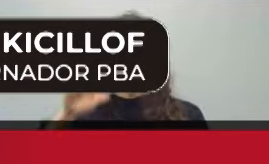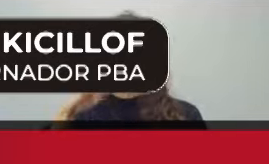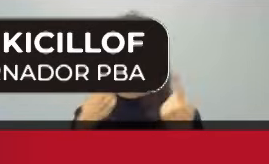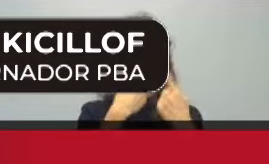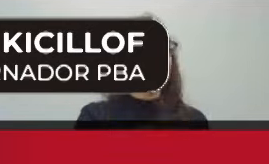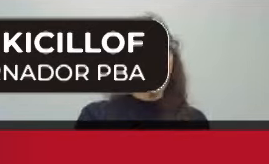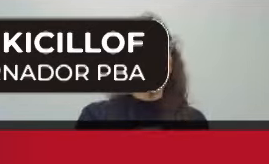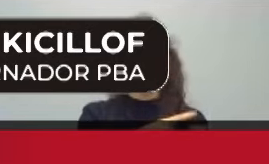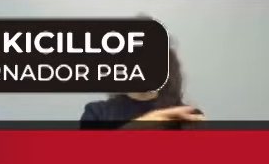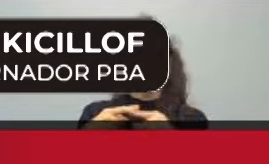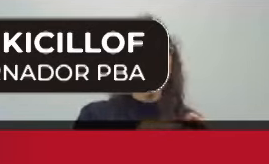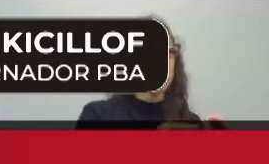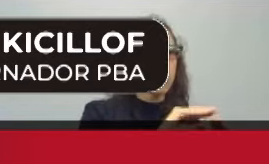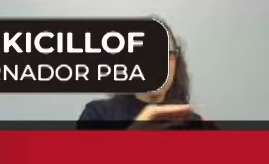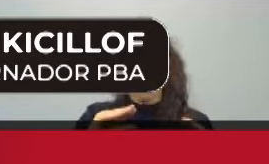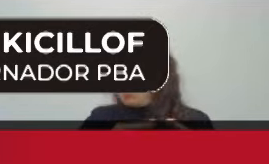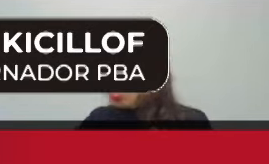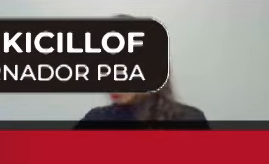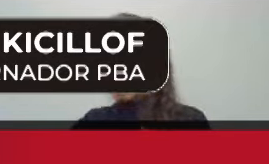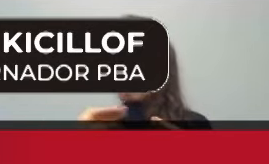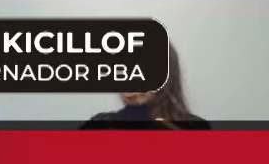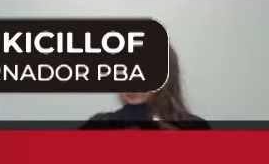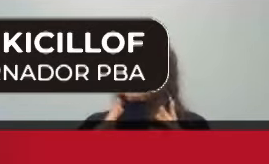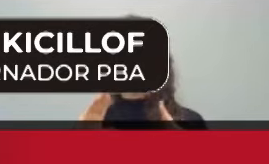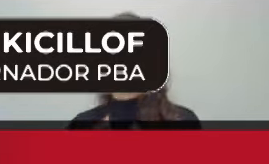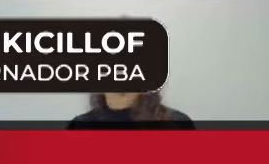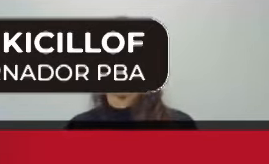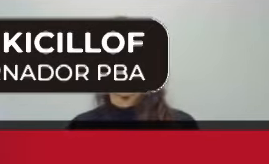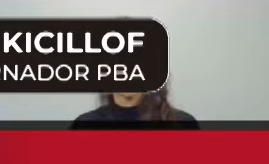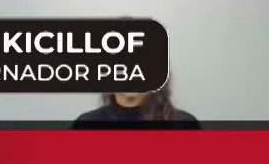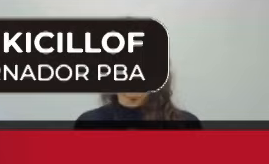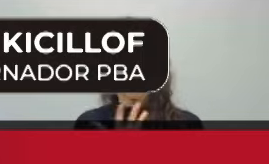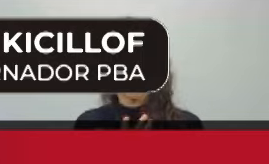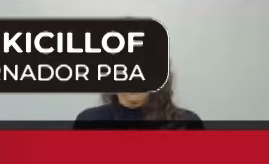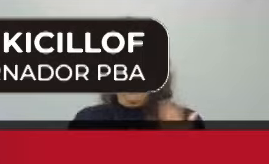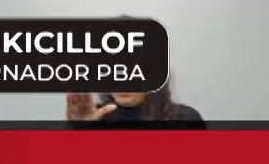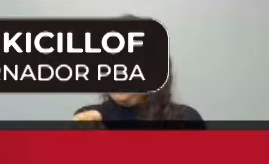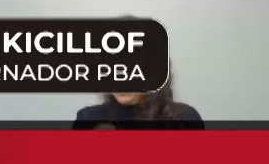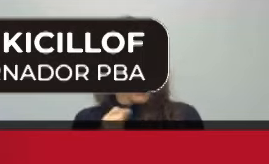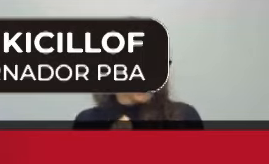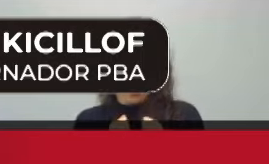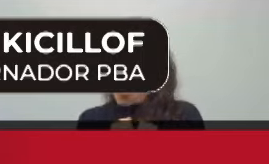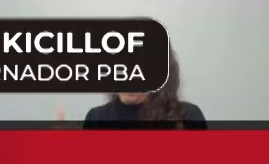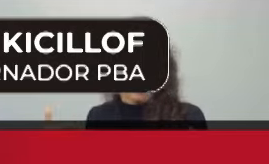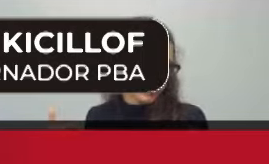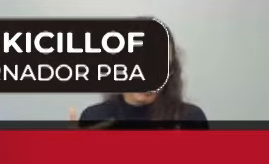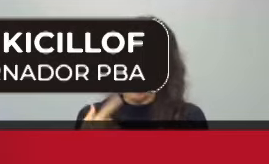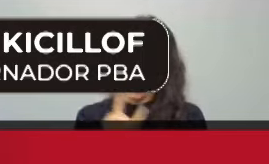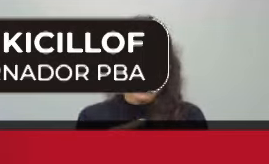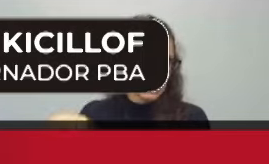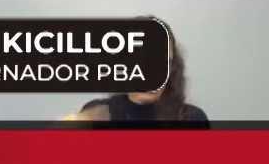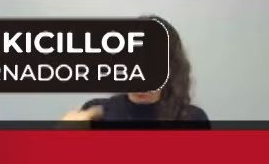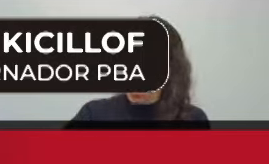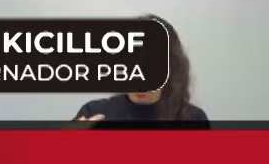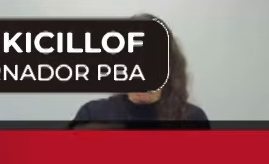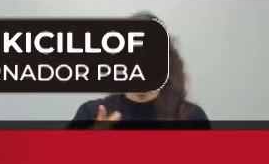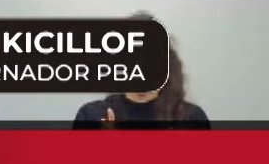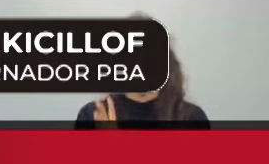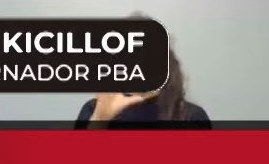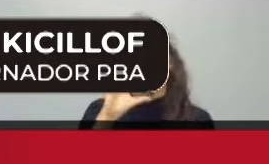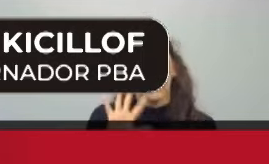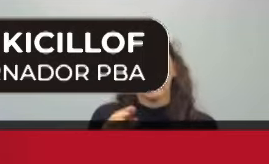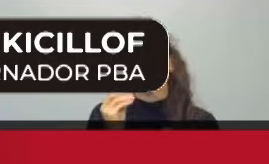recibe. Esto es histórico, por supuesto, y esto no se modificó, por más que hubo pequeños